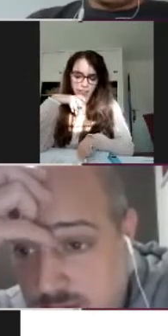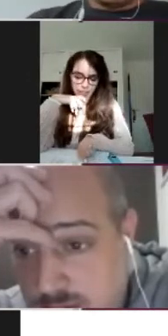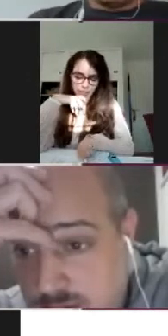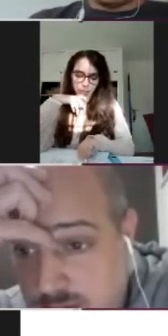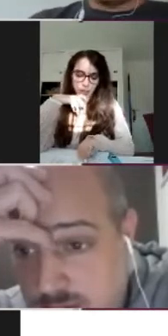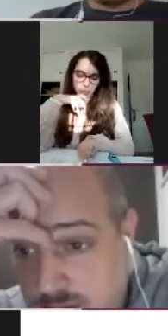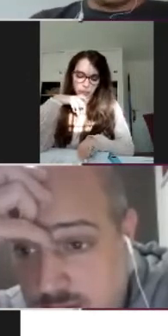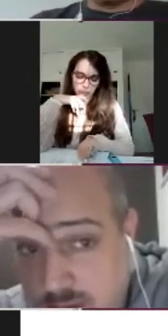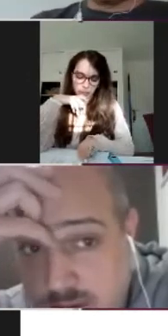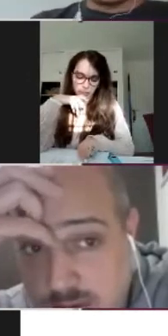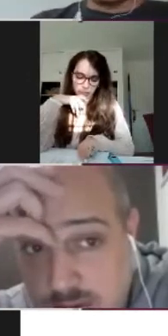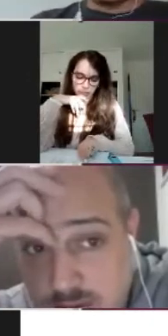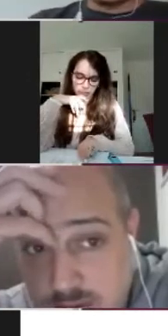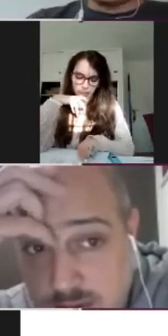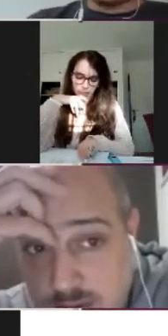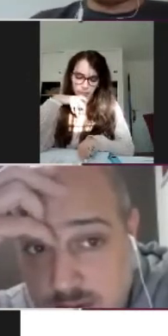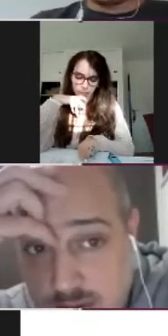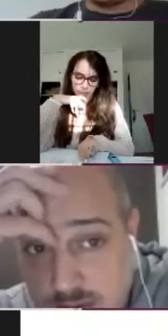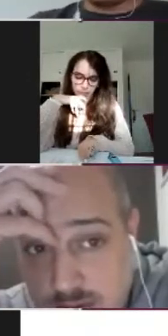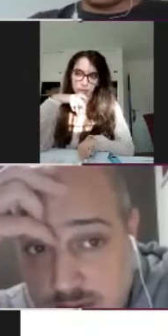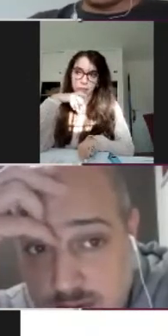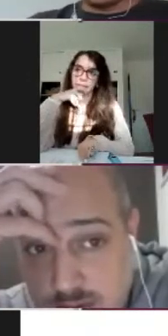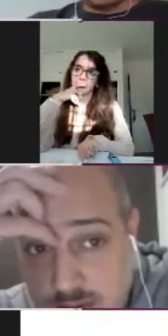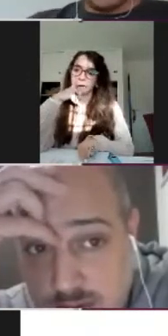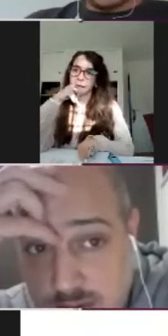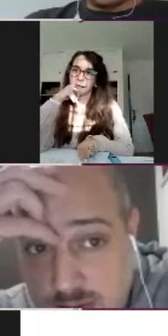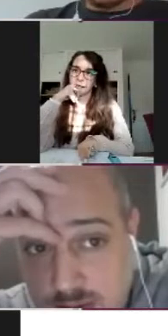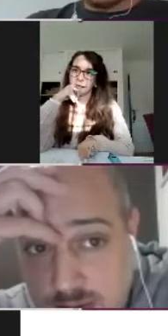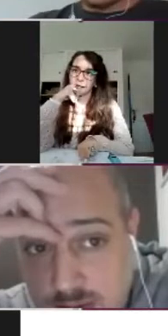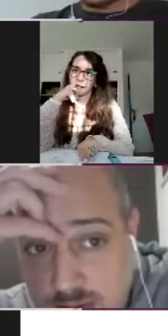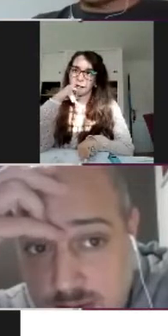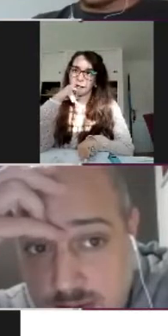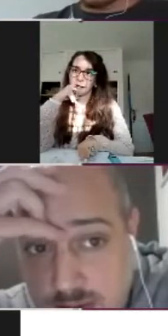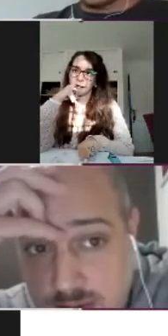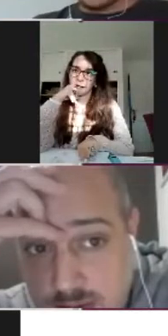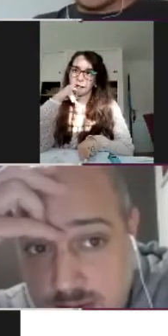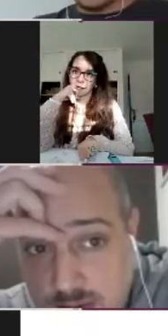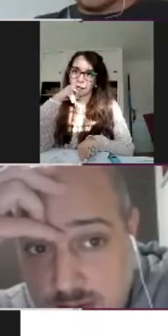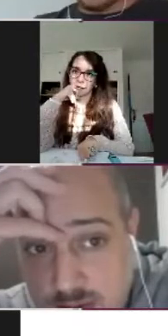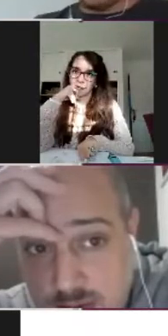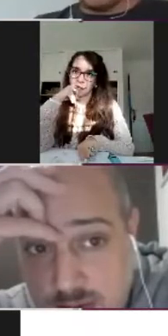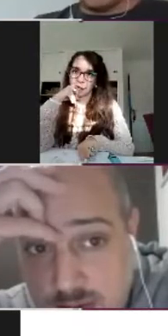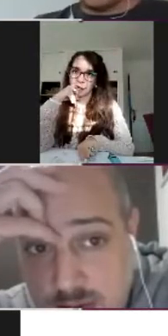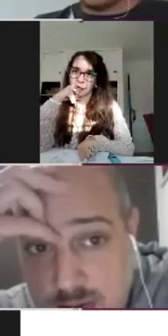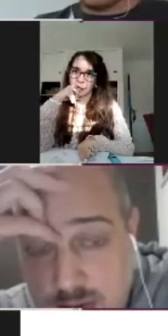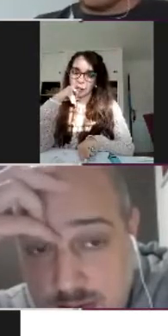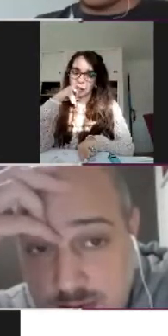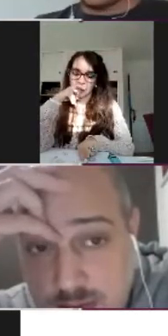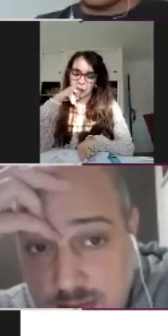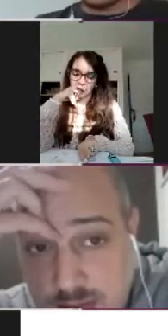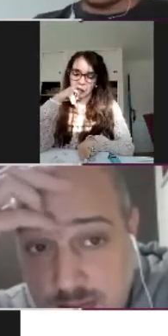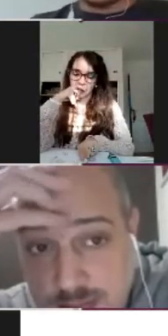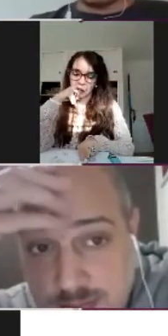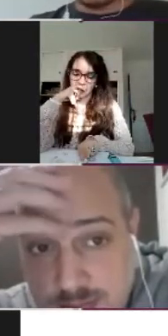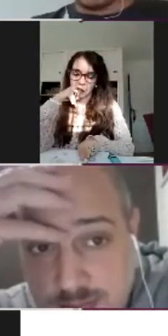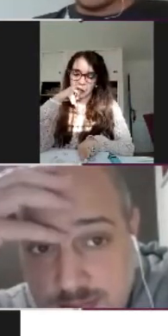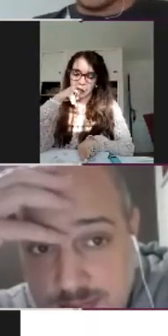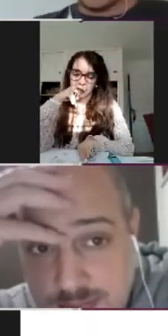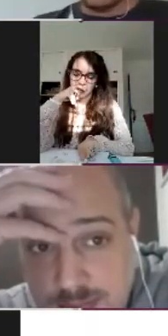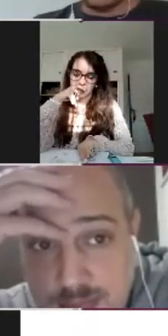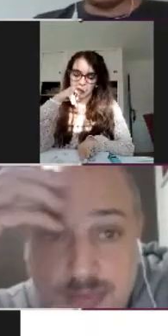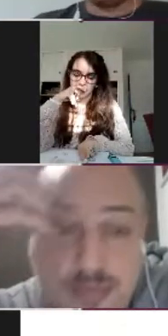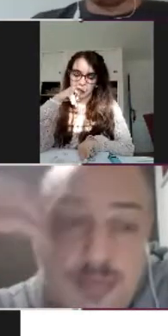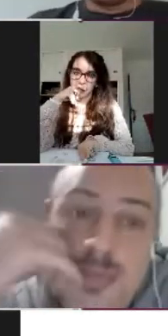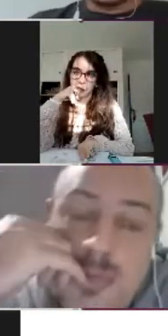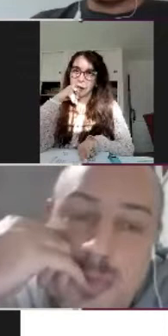Sí, 17 ¿Ves? coma. Bueno, entonces acá 77 coma es. Debe estar todo en pesos argentinos, porque a ver, si yo pongo 77 también me da